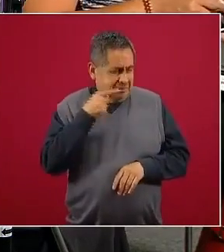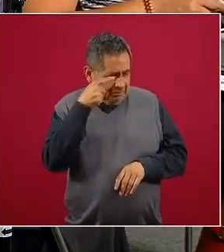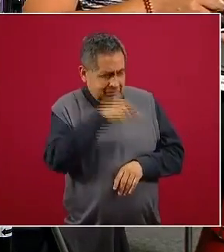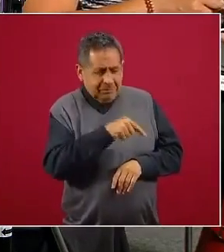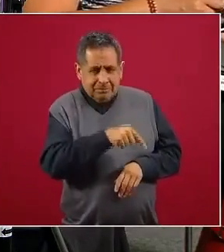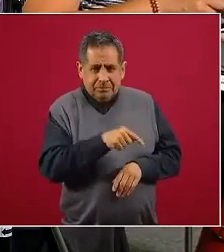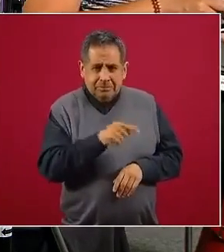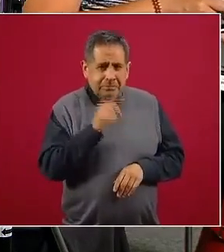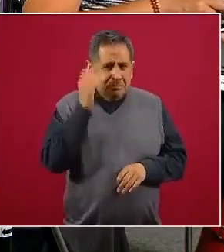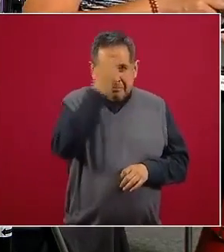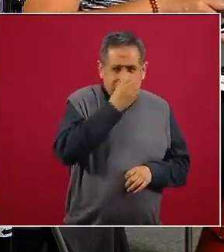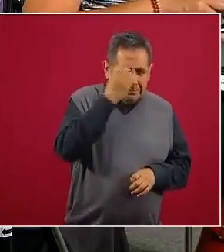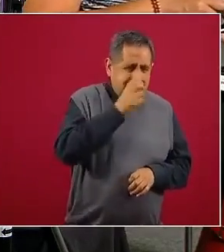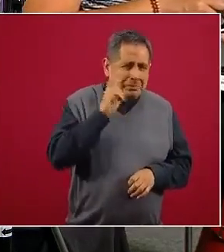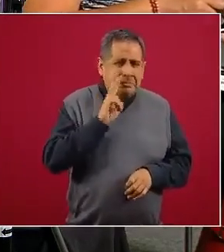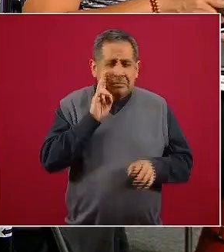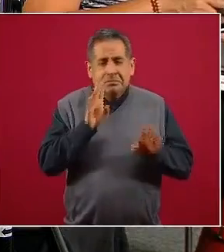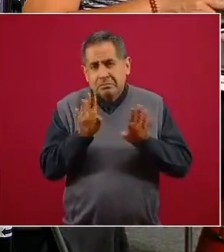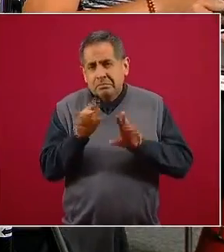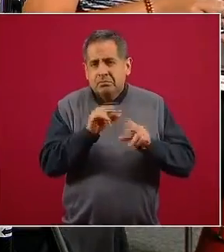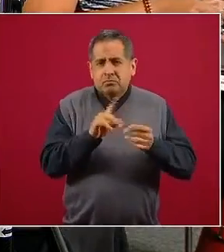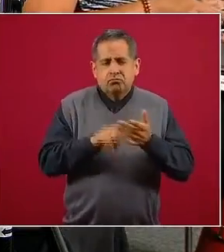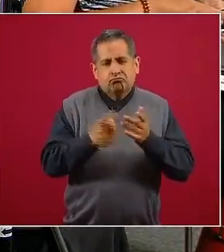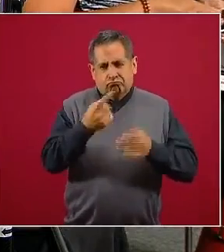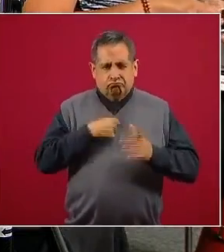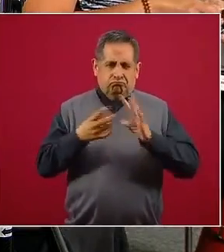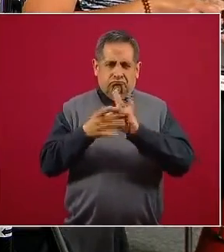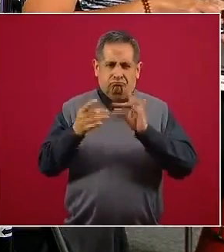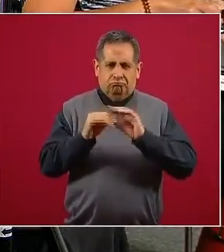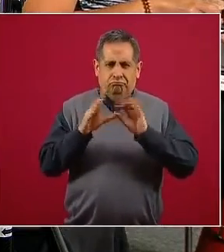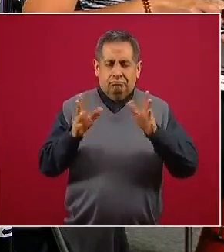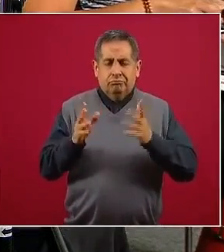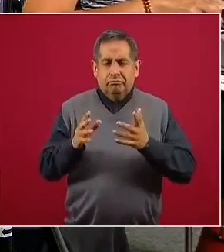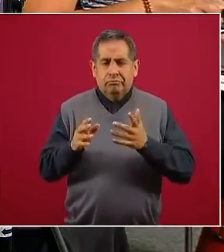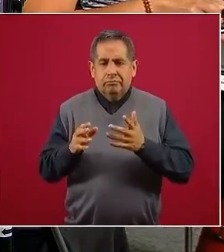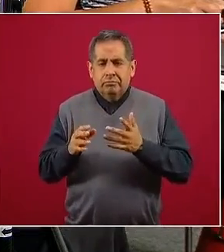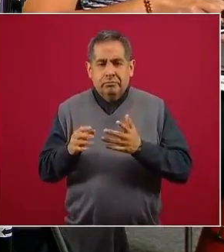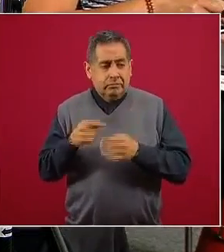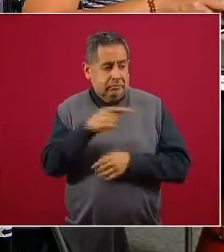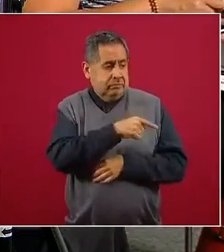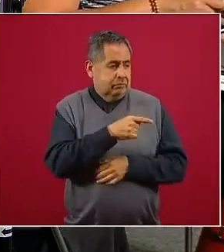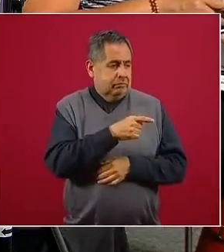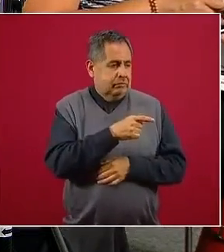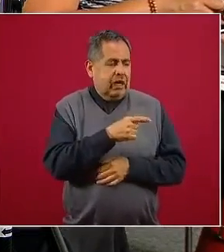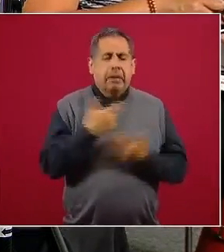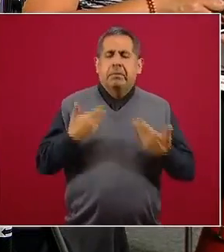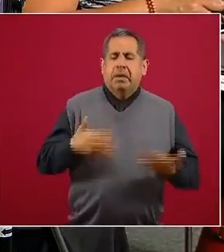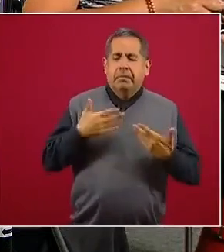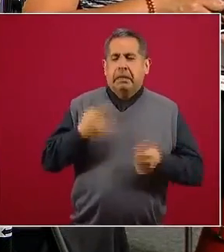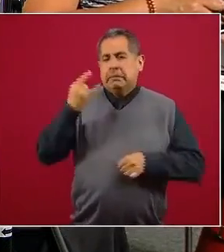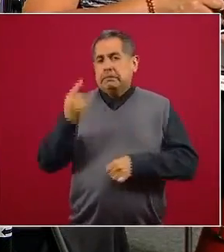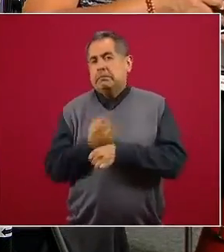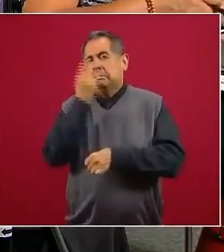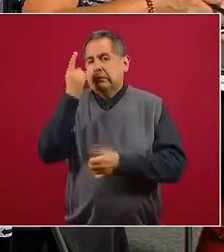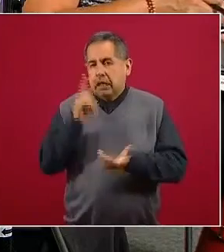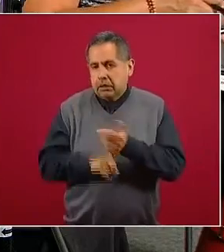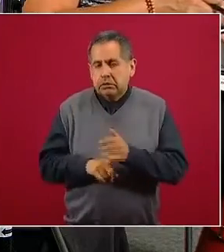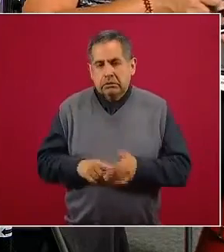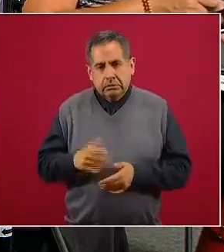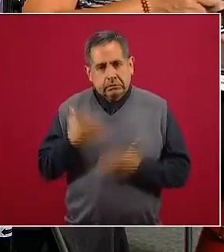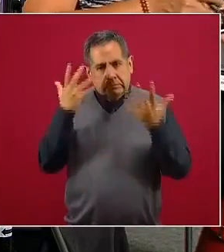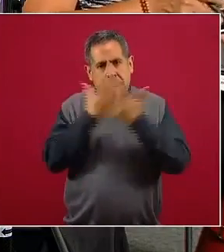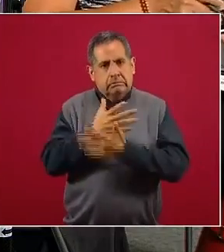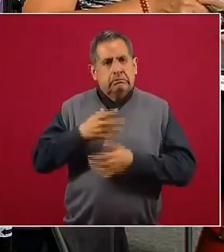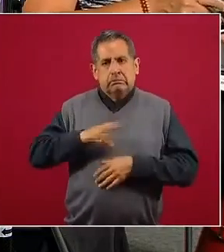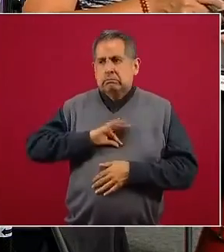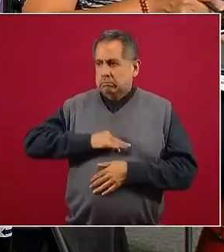de hacerse este tipo de pruebas? No sé si pudiera darnos una falsa seguridad y después pensar que pues no tenemos nada y andar